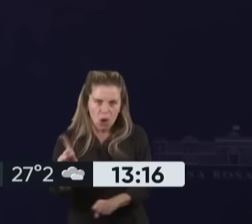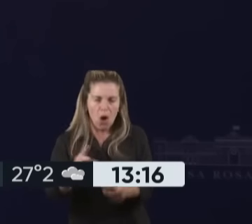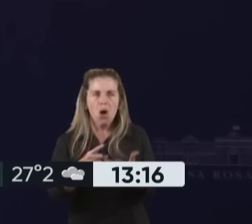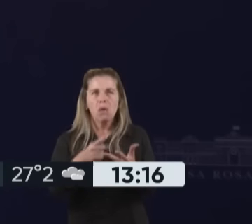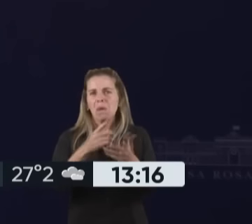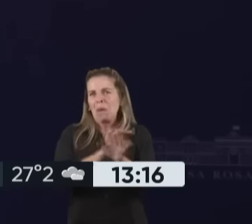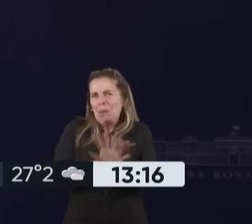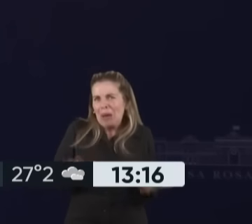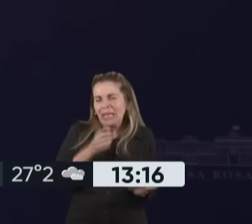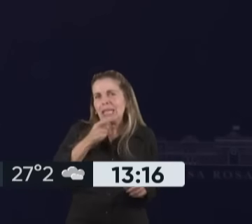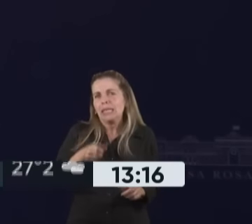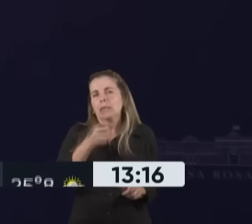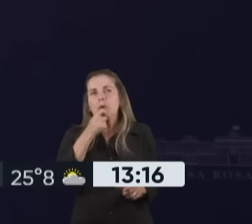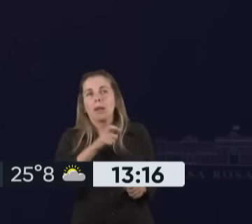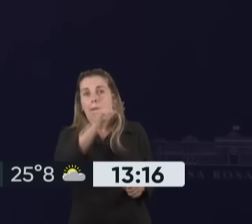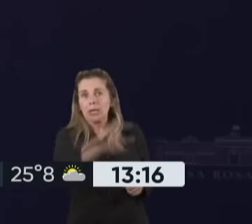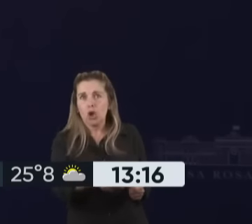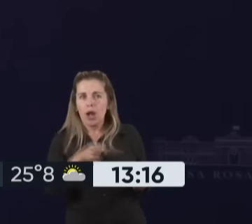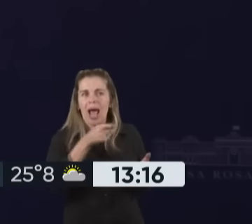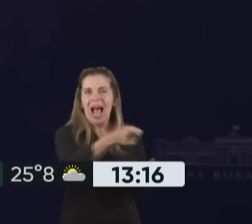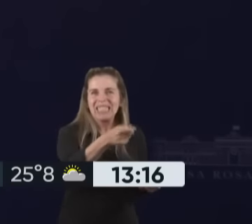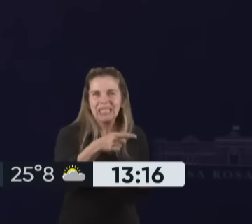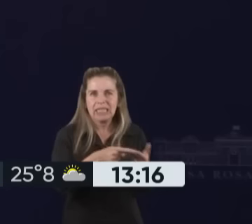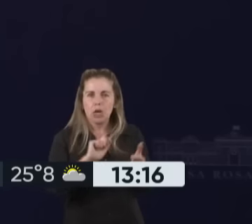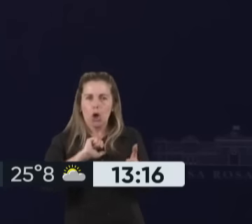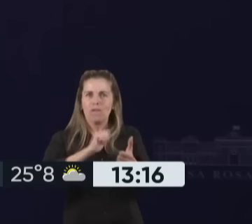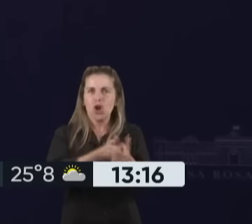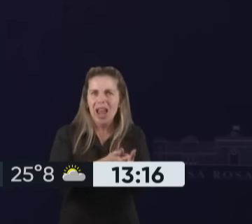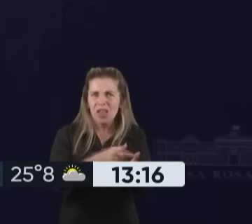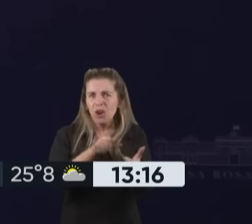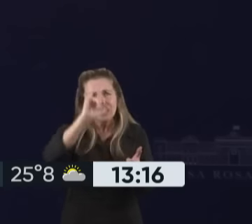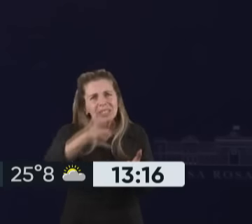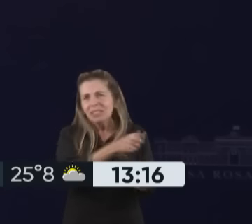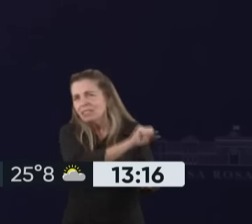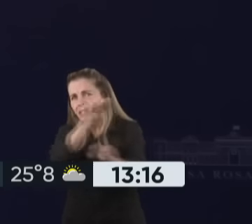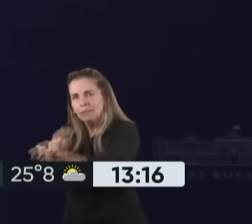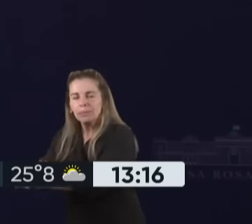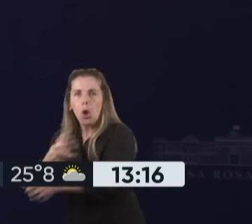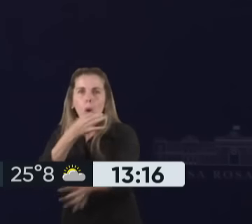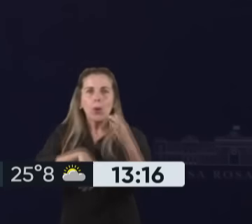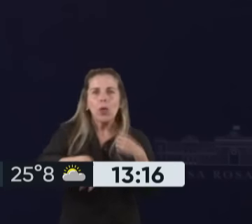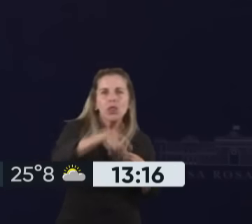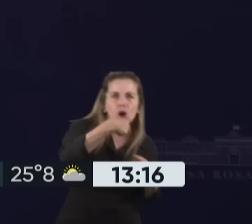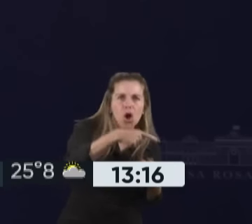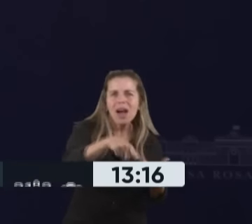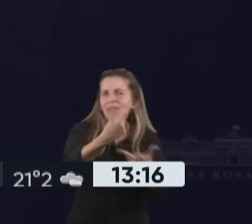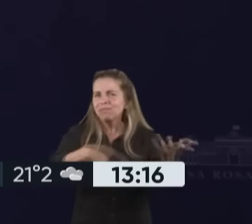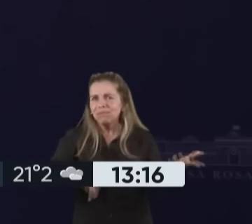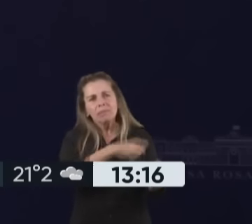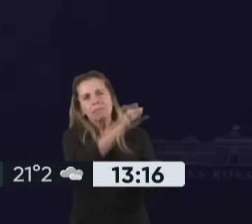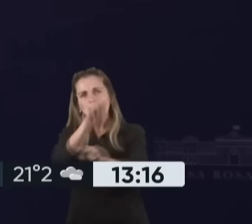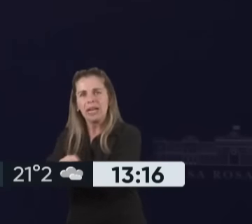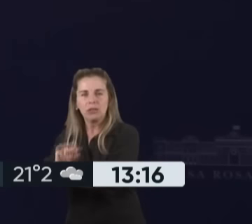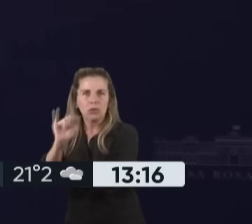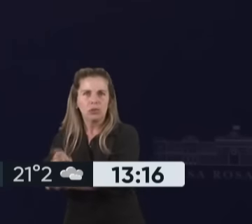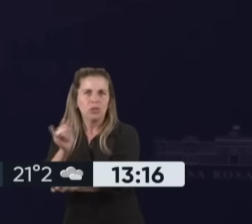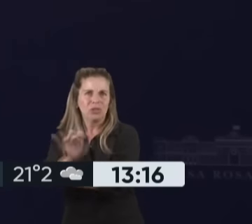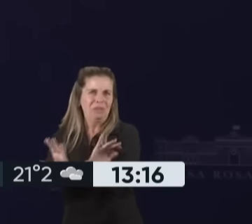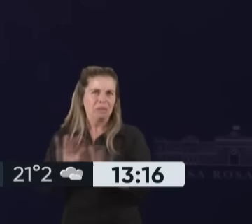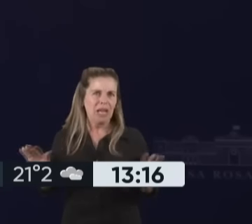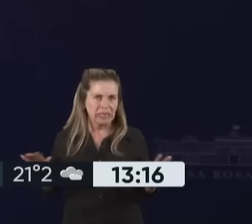habrá impunidad para homicidas, violadores, traficantes de personas, traficantes de drogas o explotadores sexuales. Es decir,